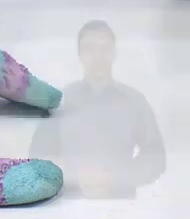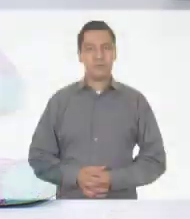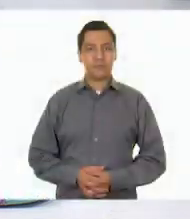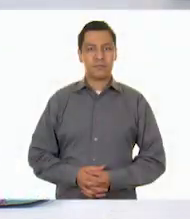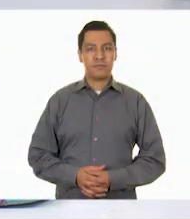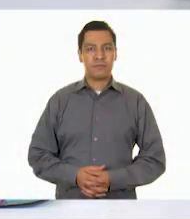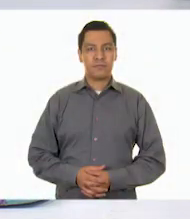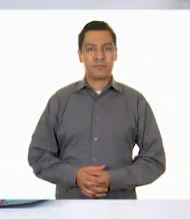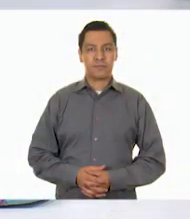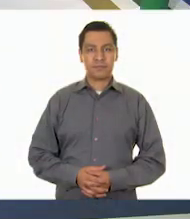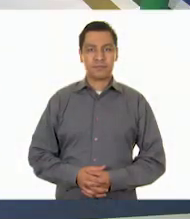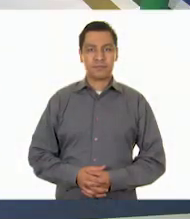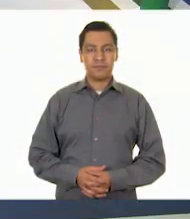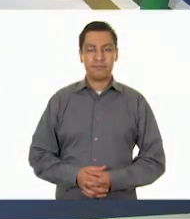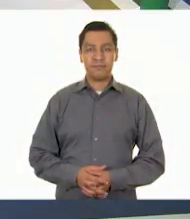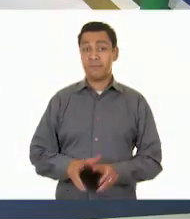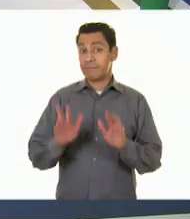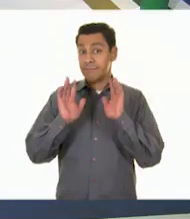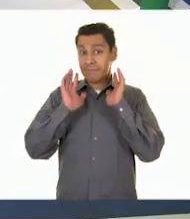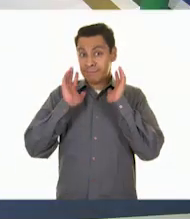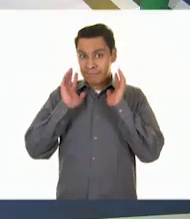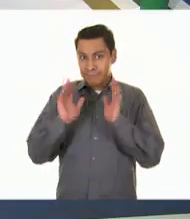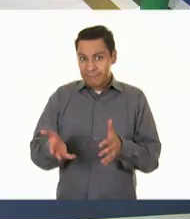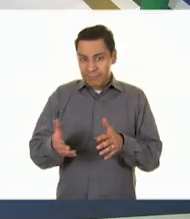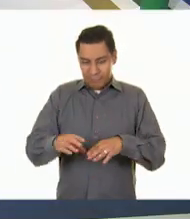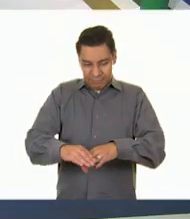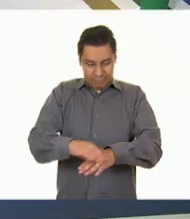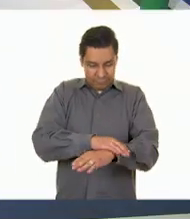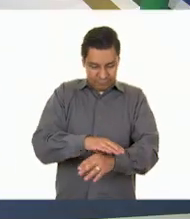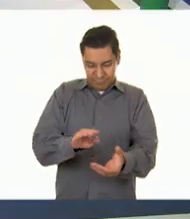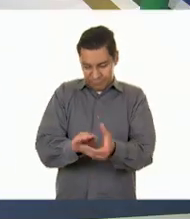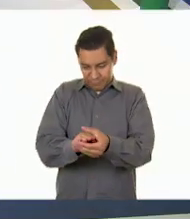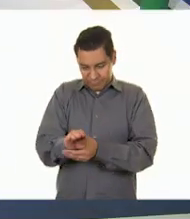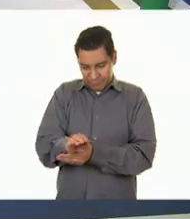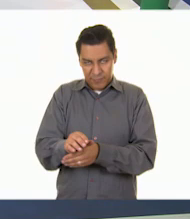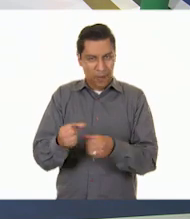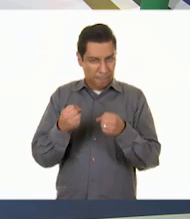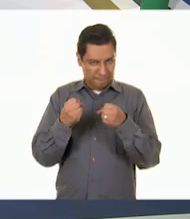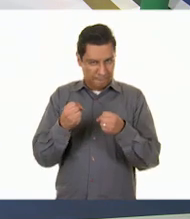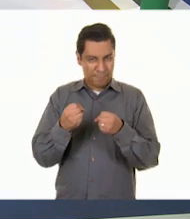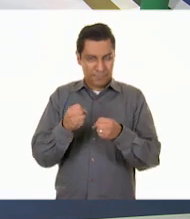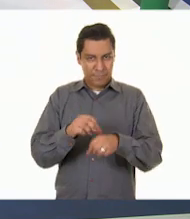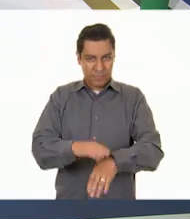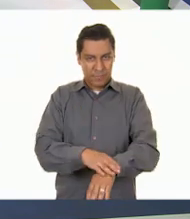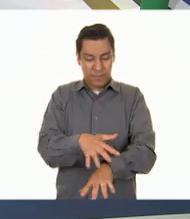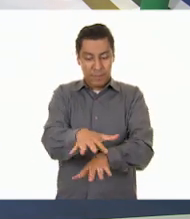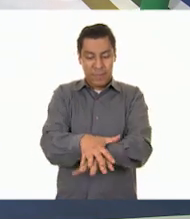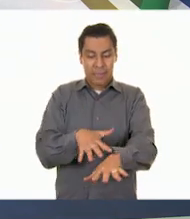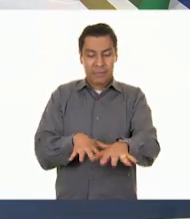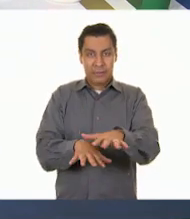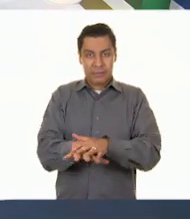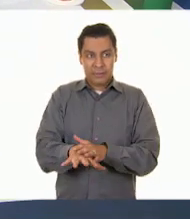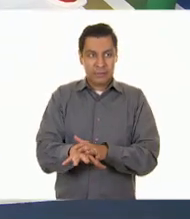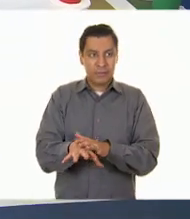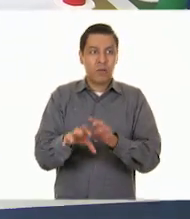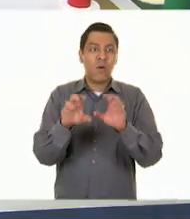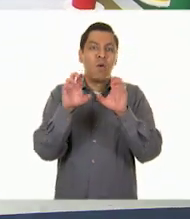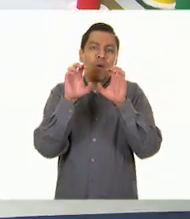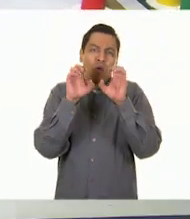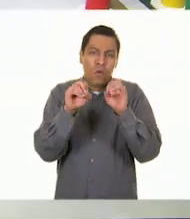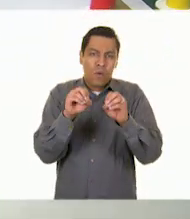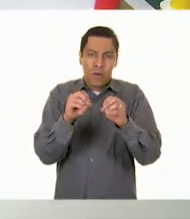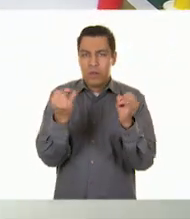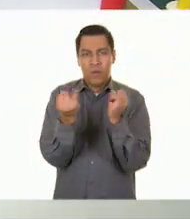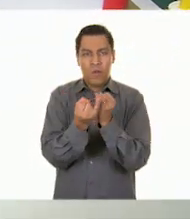bien y entonces ya queda colgado ya no se saca muy bien ya llevamos los pies si quieres le ponemos dos ligas en las manos